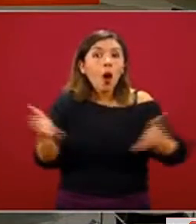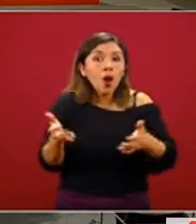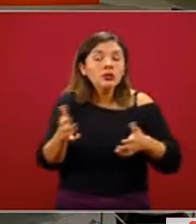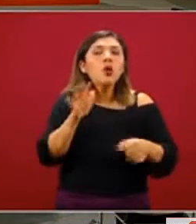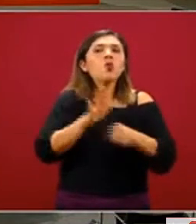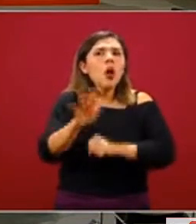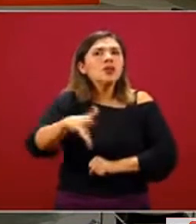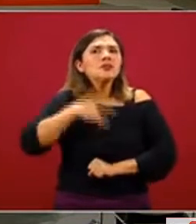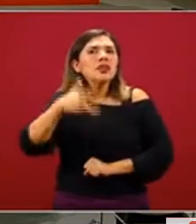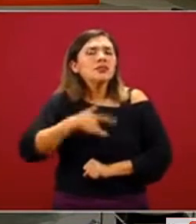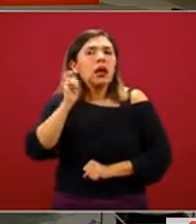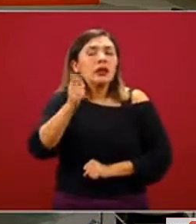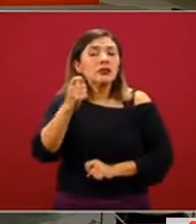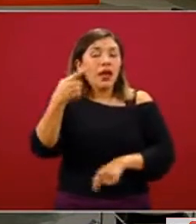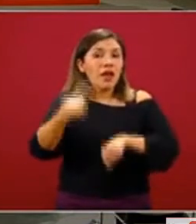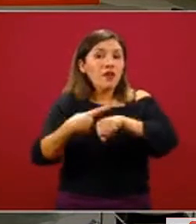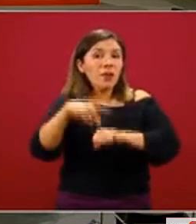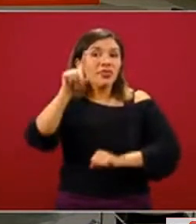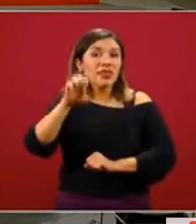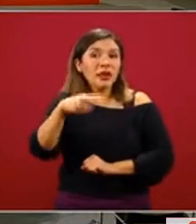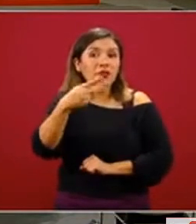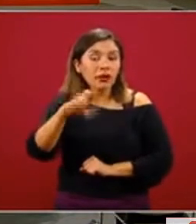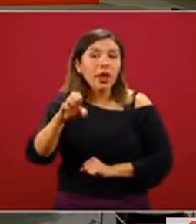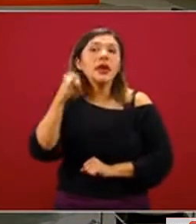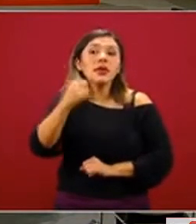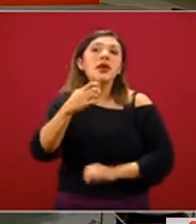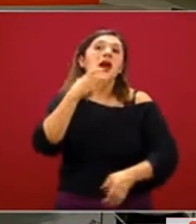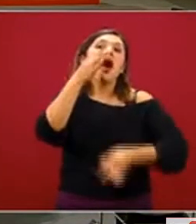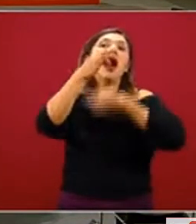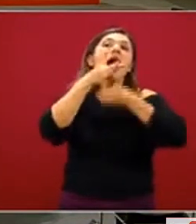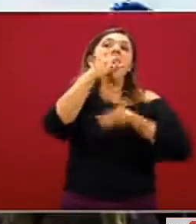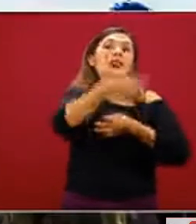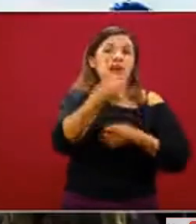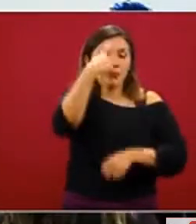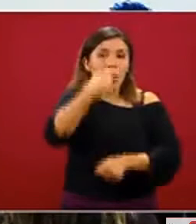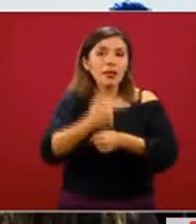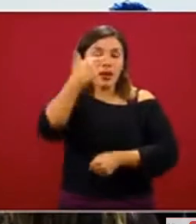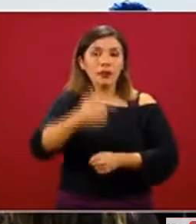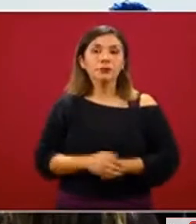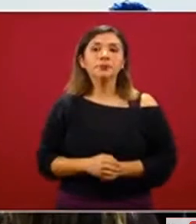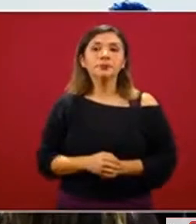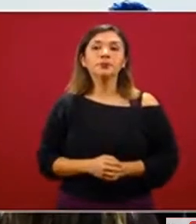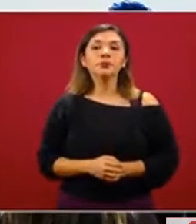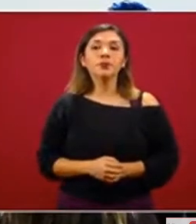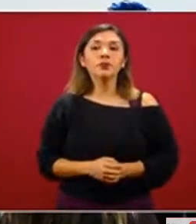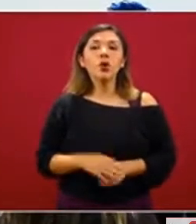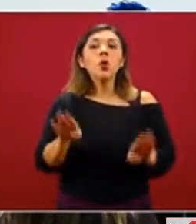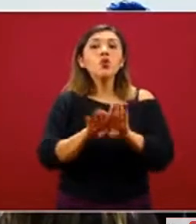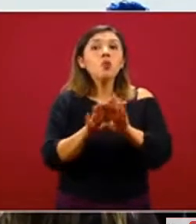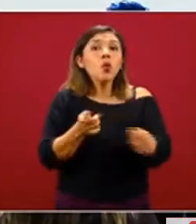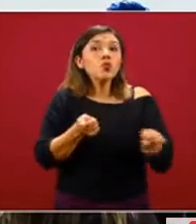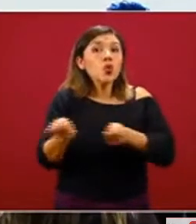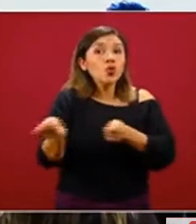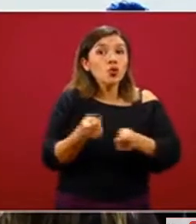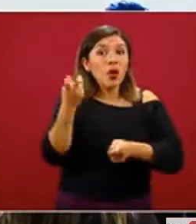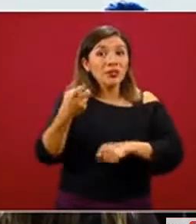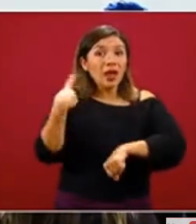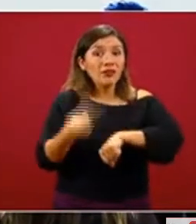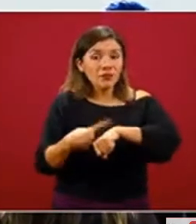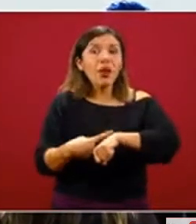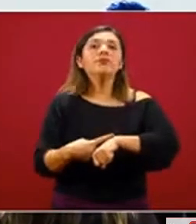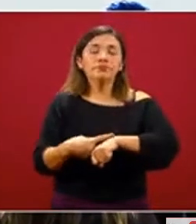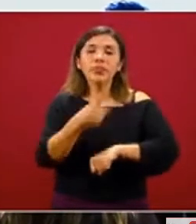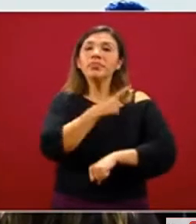estos signos y síntomas y la comunicación de riesgo. Ahora, por eso, para un control de este tipo de enfermedades, tenemos que hacer